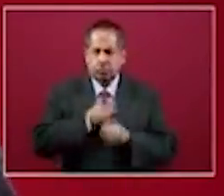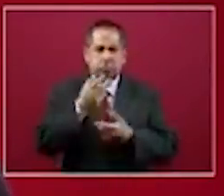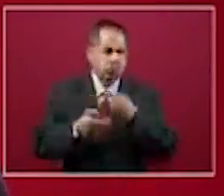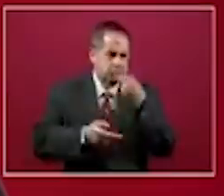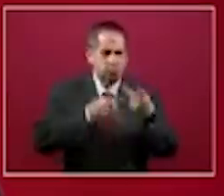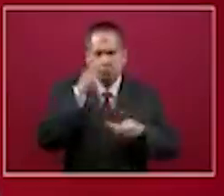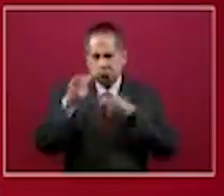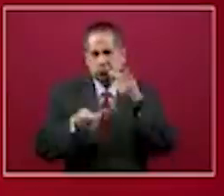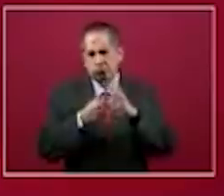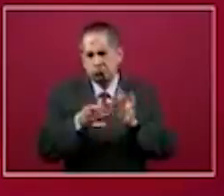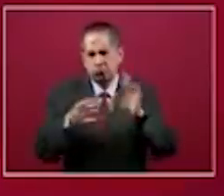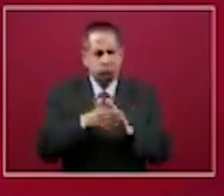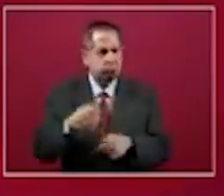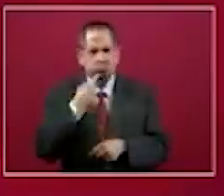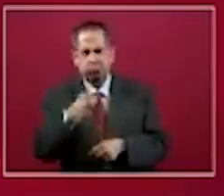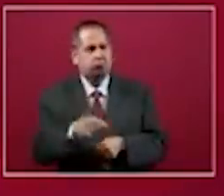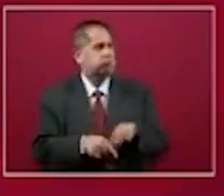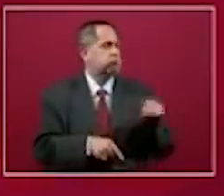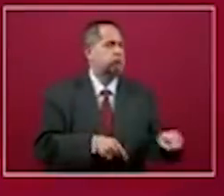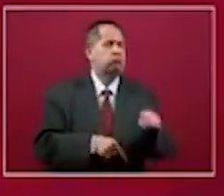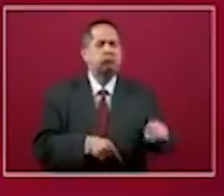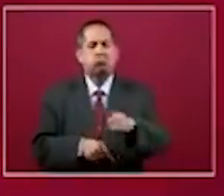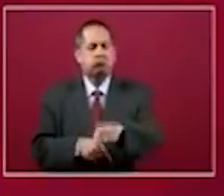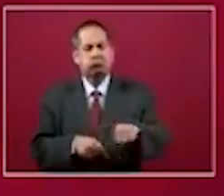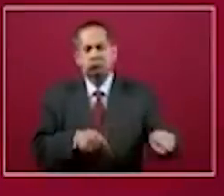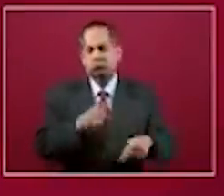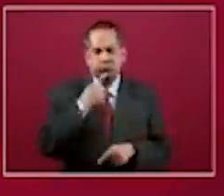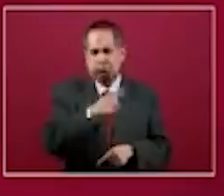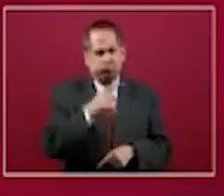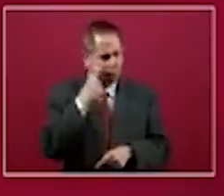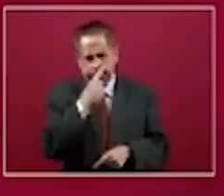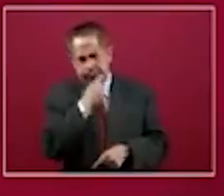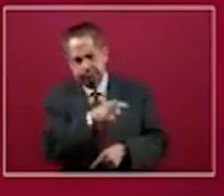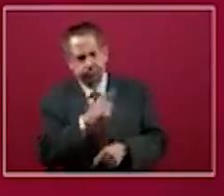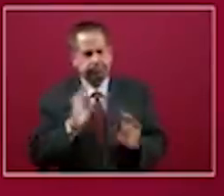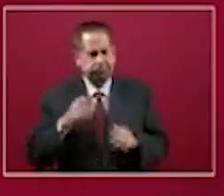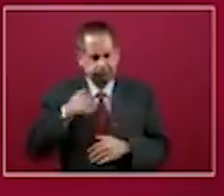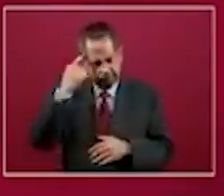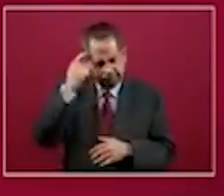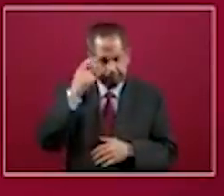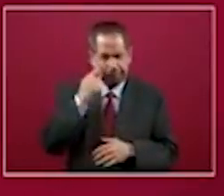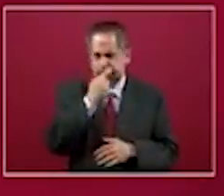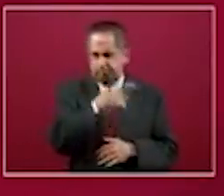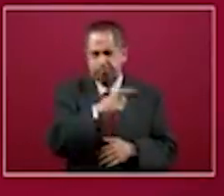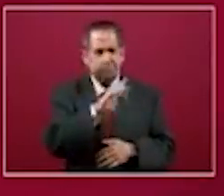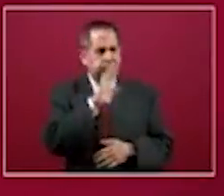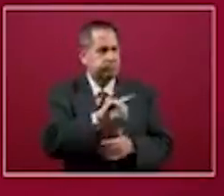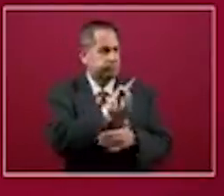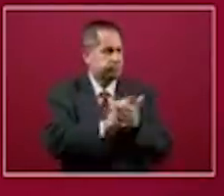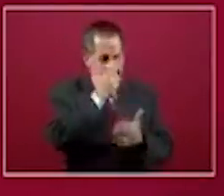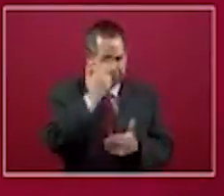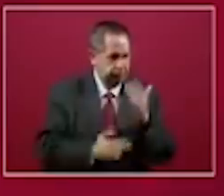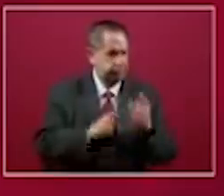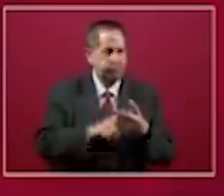expresándome, manifestándome, denunciando todo aquello que considere ilegal,